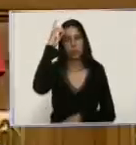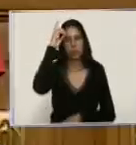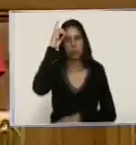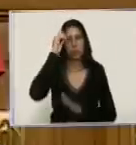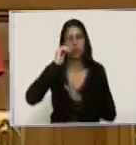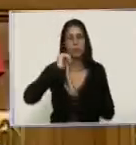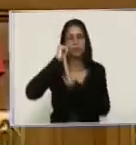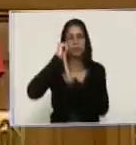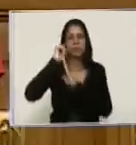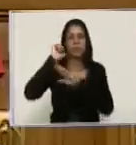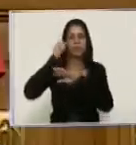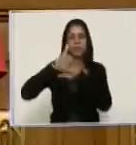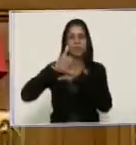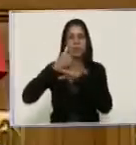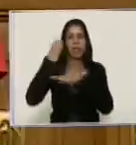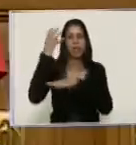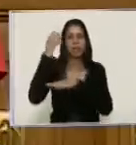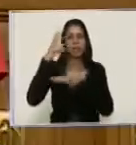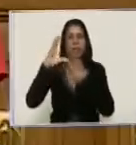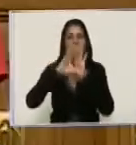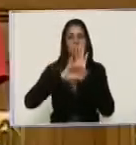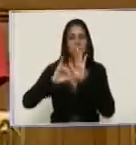Asamblea Nacional Constituyente,